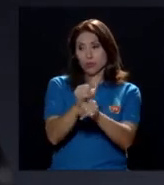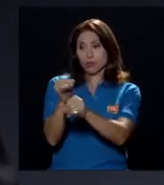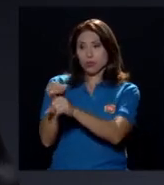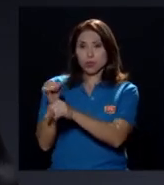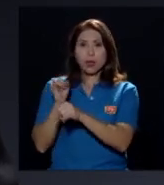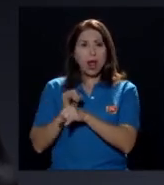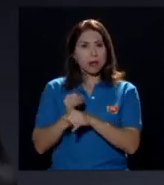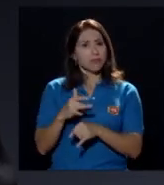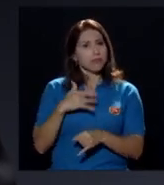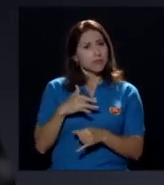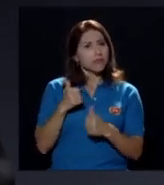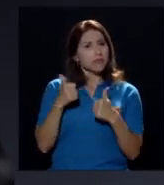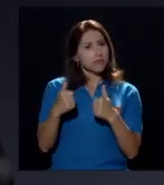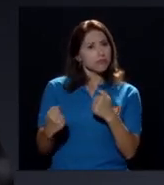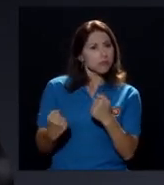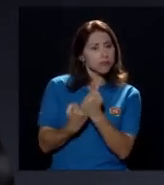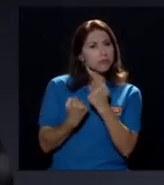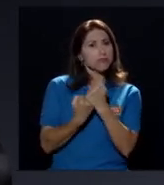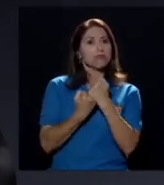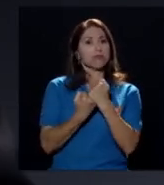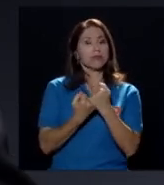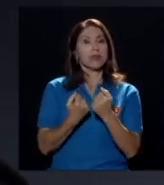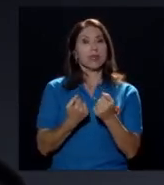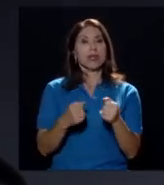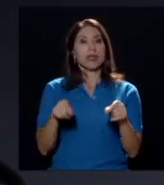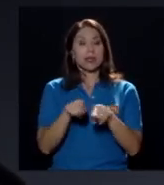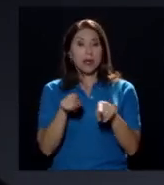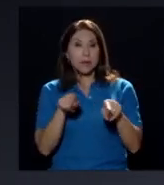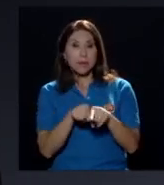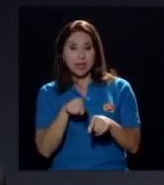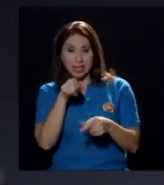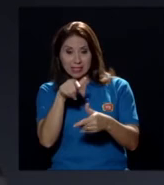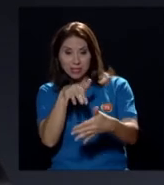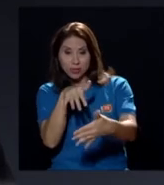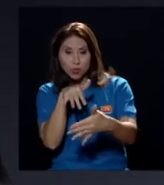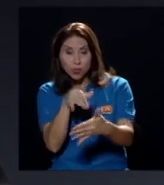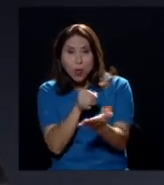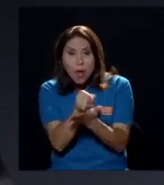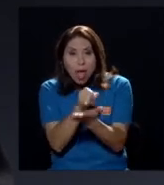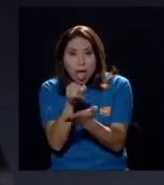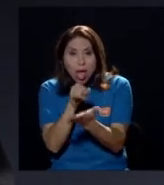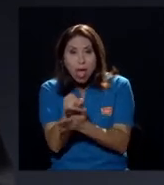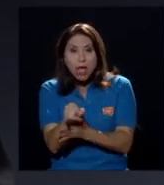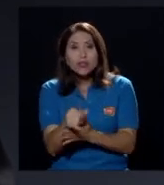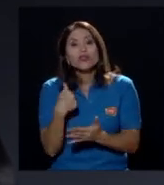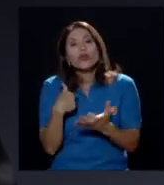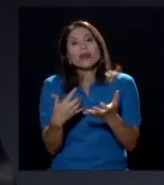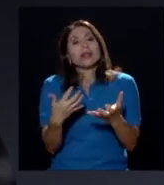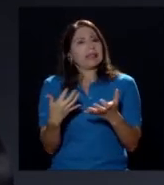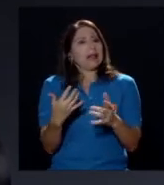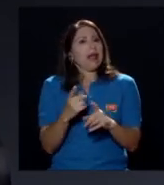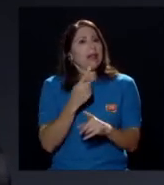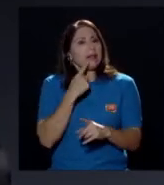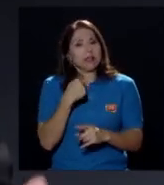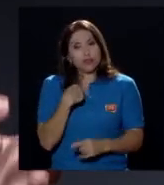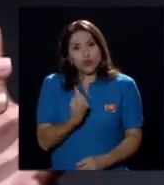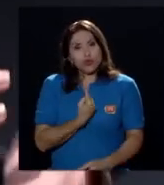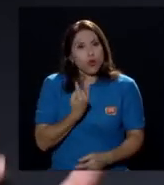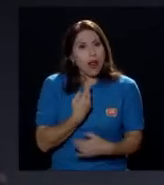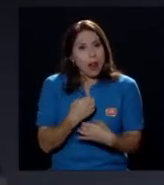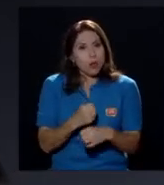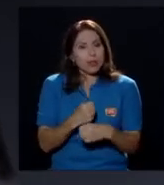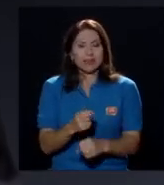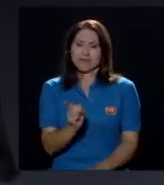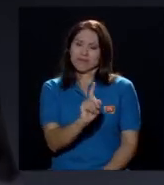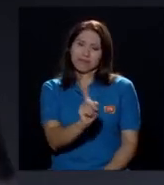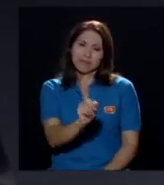acompañamiento, y el estudio, yo quisiera decir que lo hice solo yo, lo cual no es cierto, siempre están los asistentes de